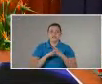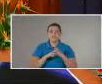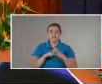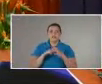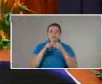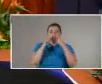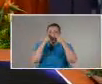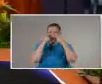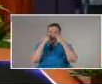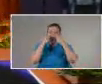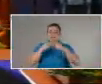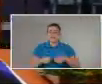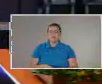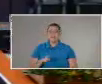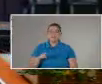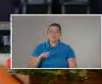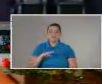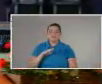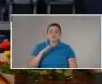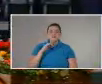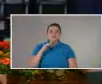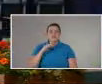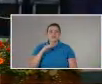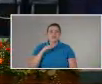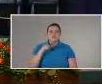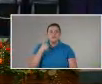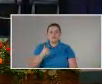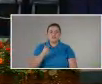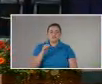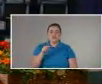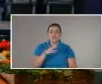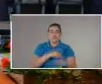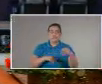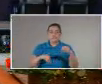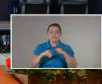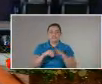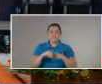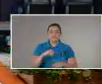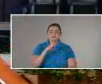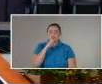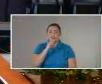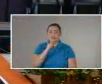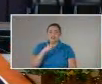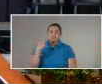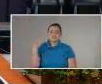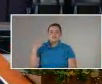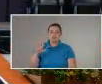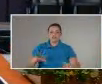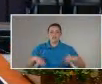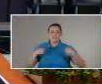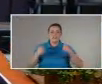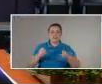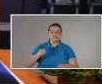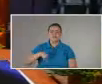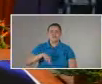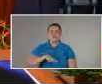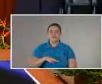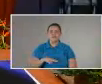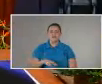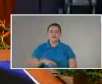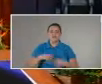bueno y nos enseña que ese cambio es para fortalecer nuestros pulmones y estrenarlos.